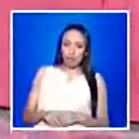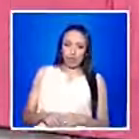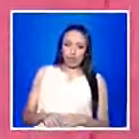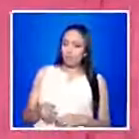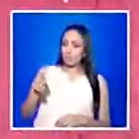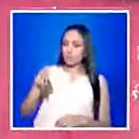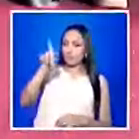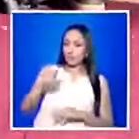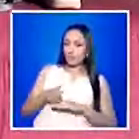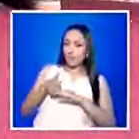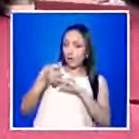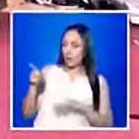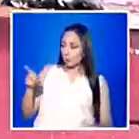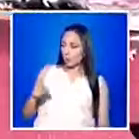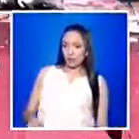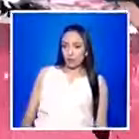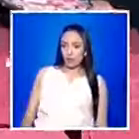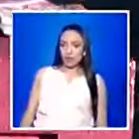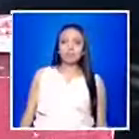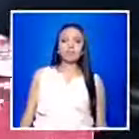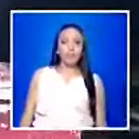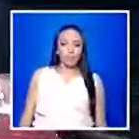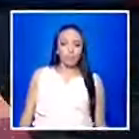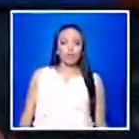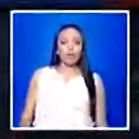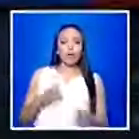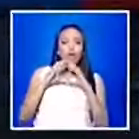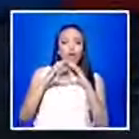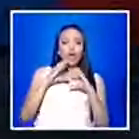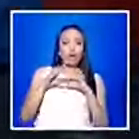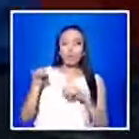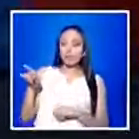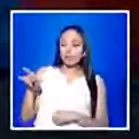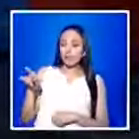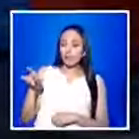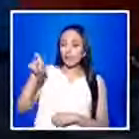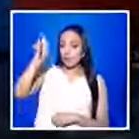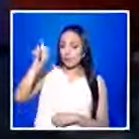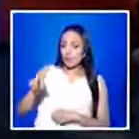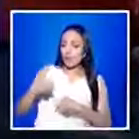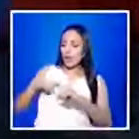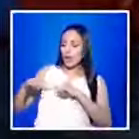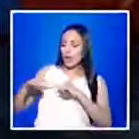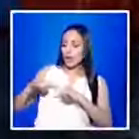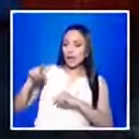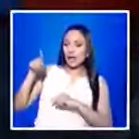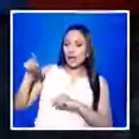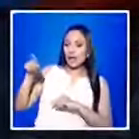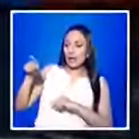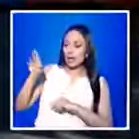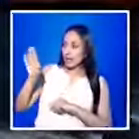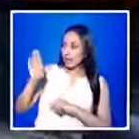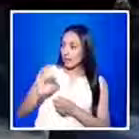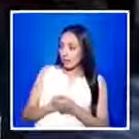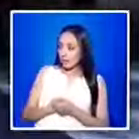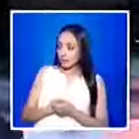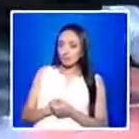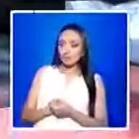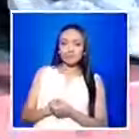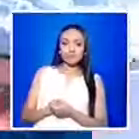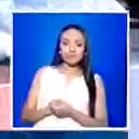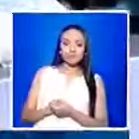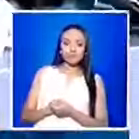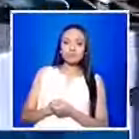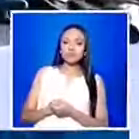parte de las autoridades. Para tener más detalles vamos a conversar con el comandante de acá del distrito, Manuela Sáenz, el